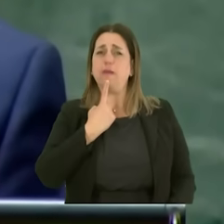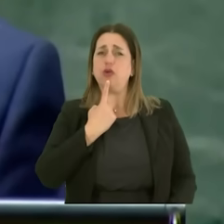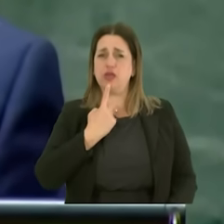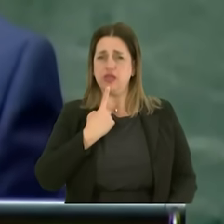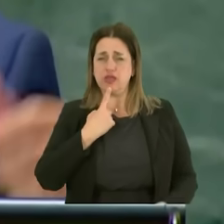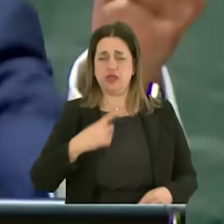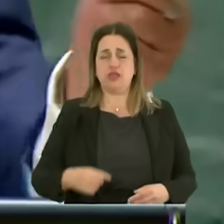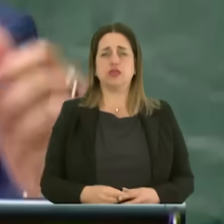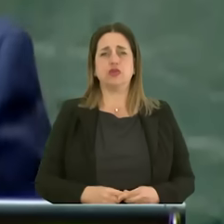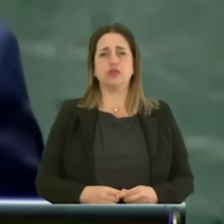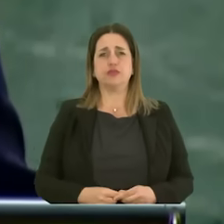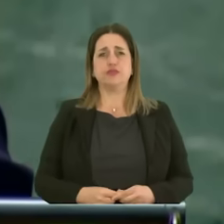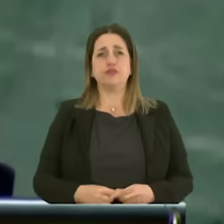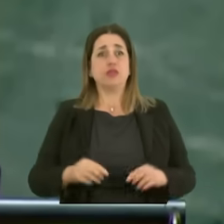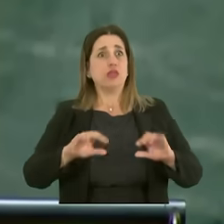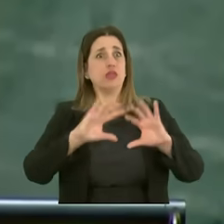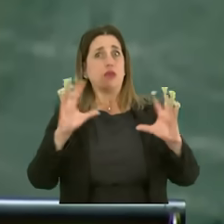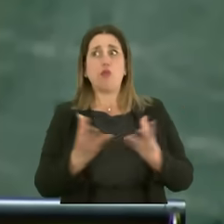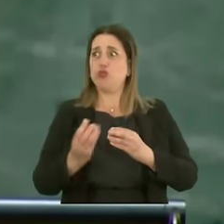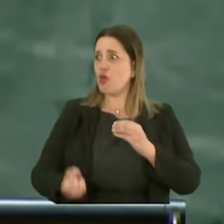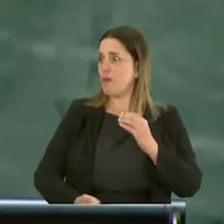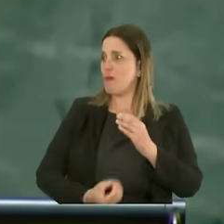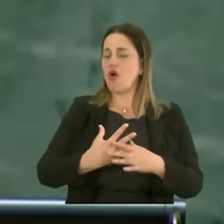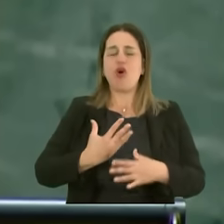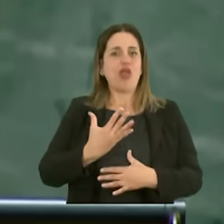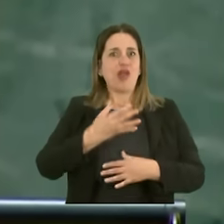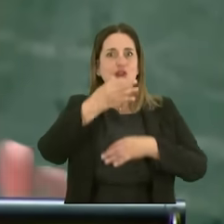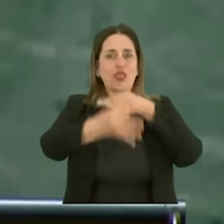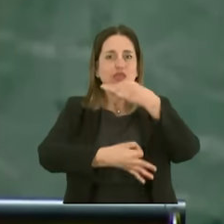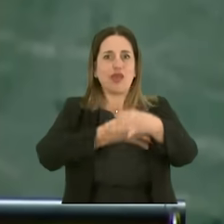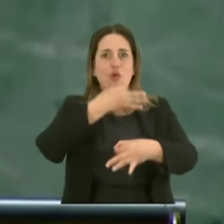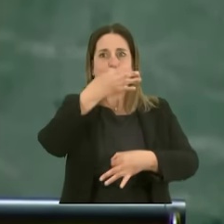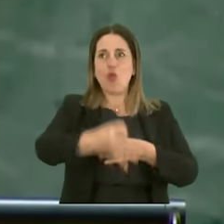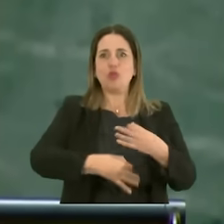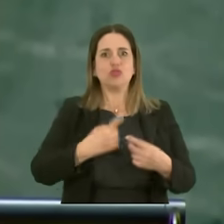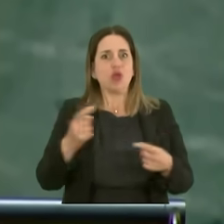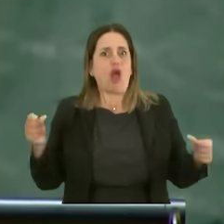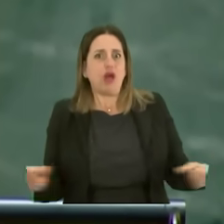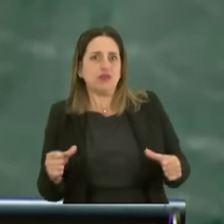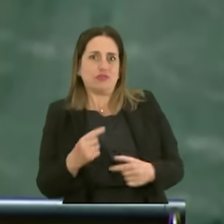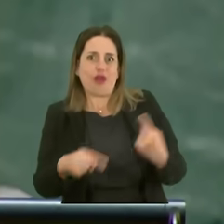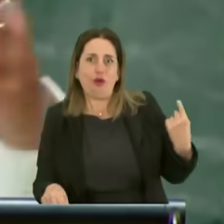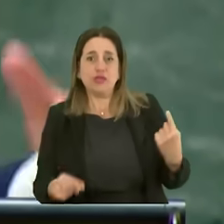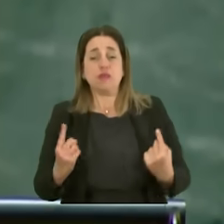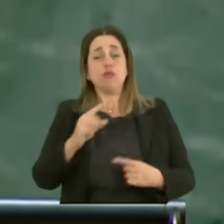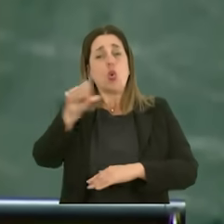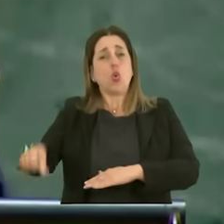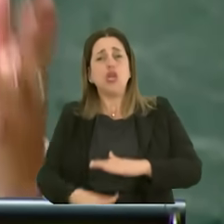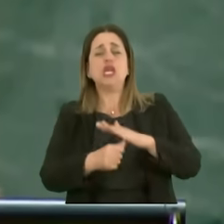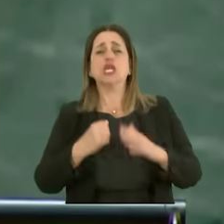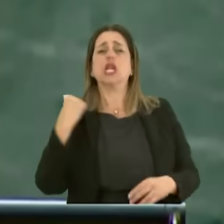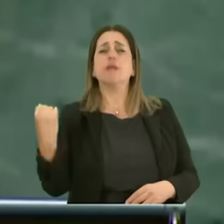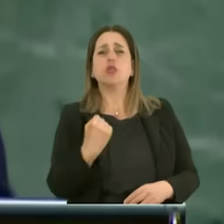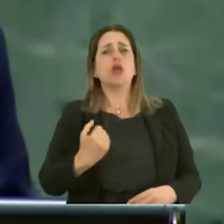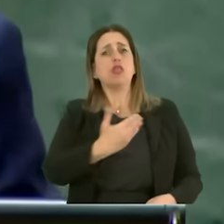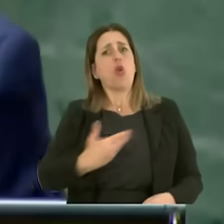líderes Y en este mundo moderno donde los discursos generan acciones un líder importante un